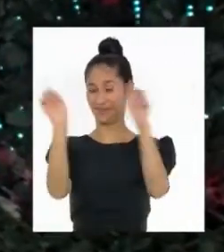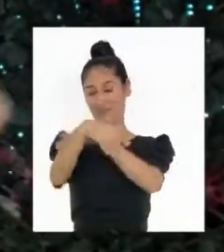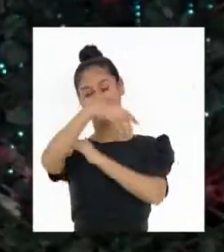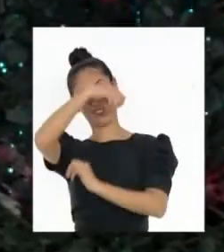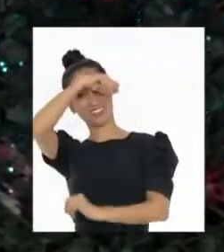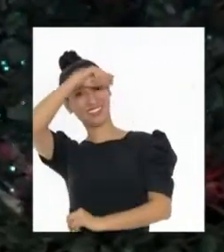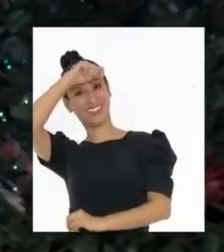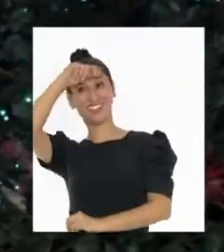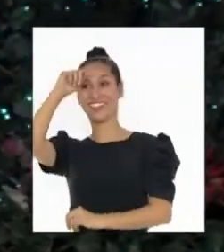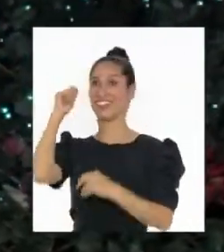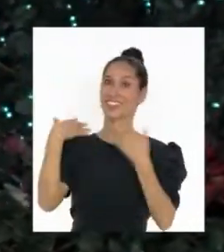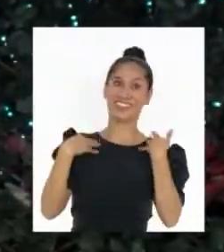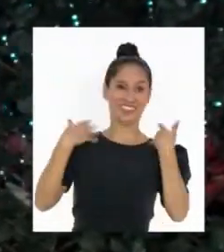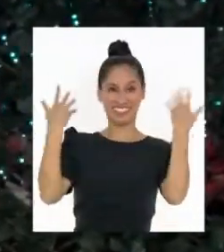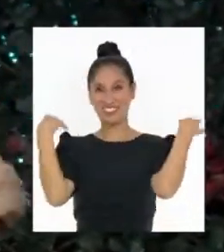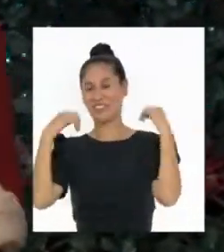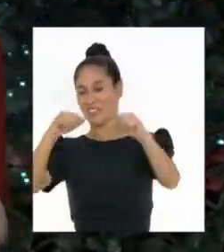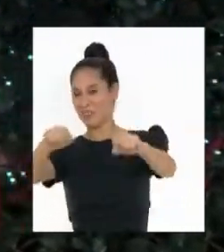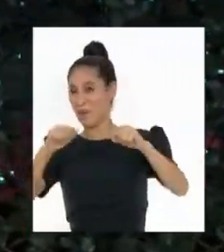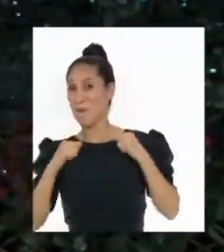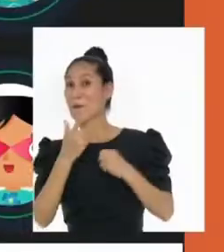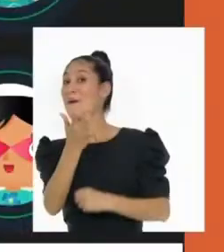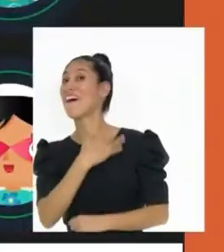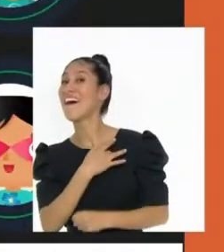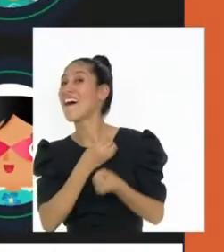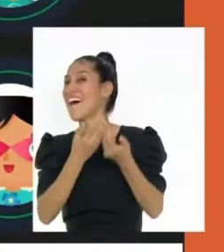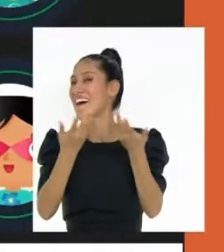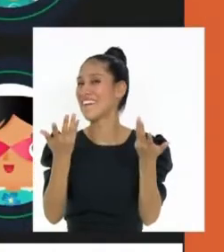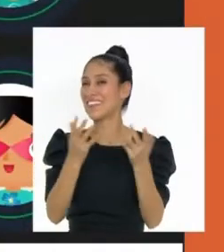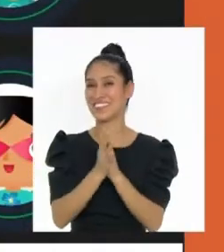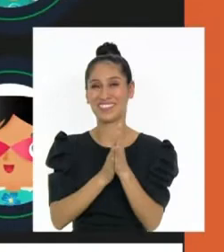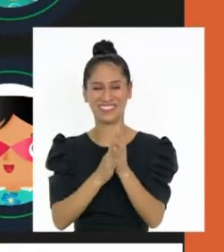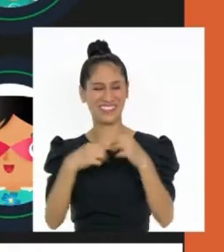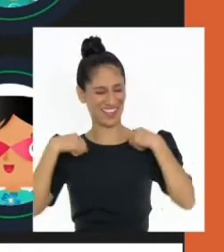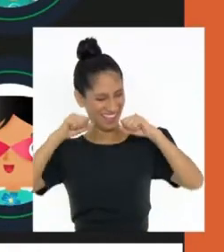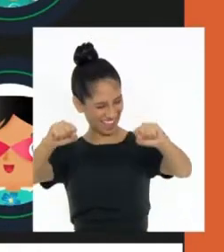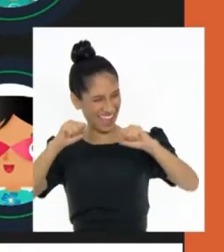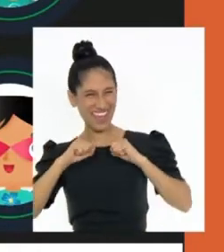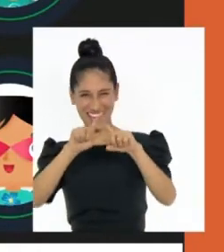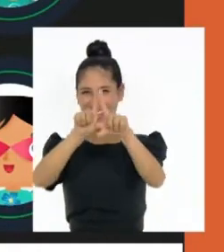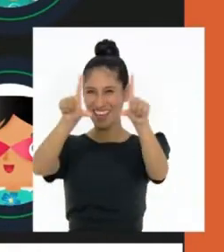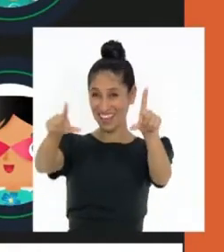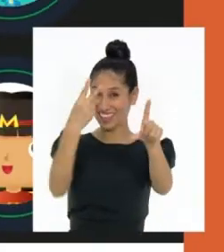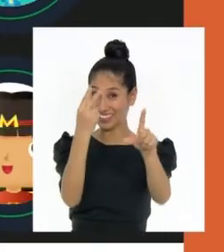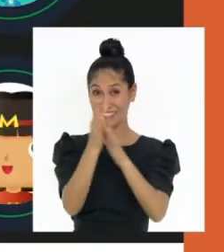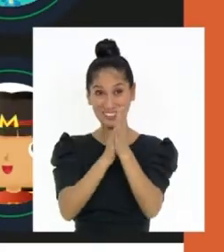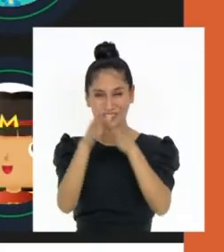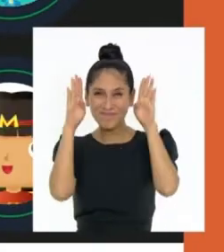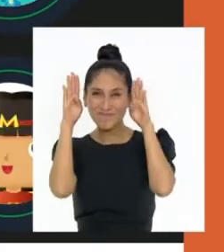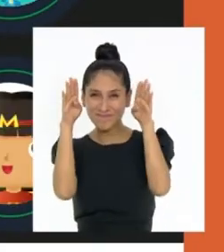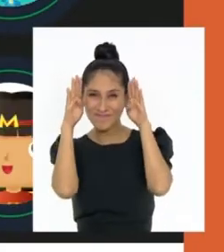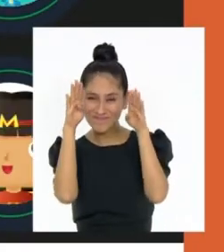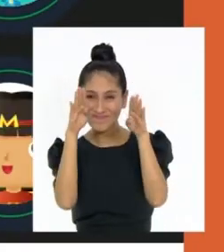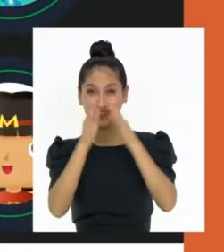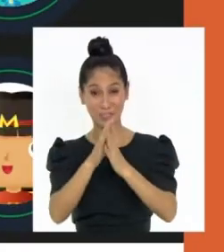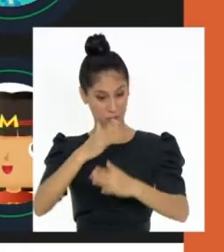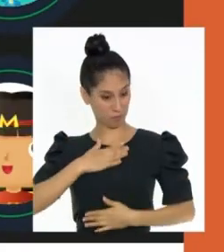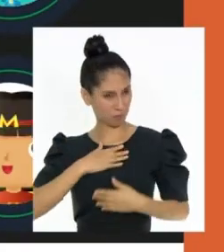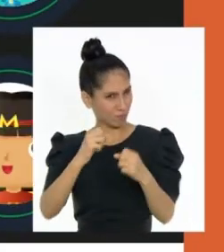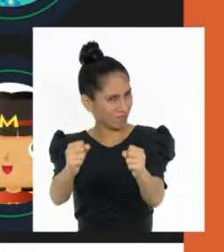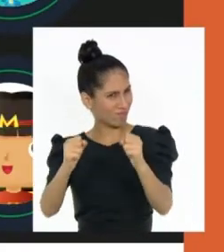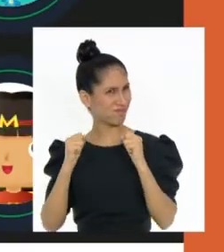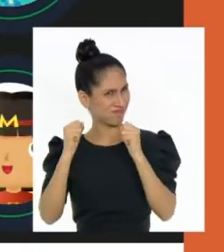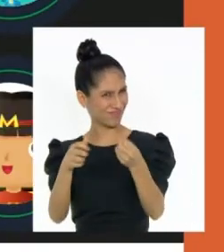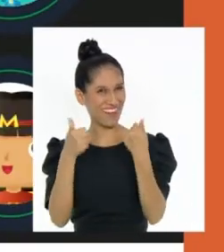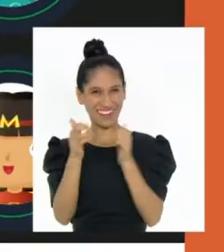Increíbles los ejercicios de hoy. ¿Cómo se sienten? Estoy preparada para el reto y mi mente muy alerta. Y el cuerpo muy activo.